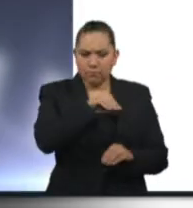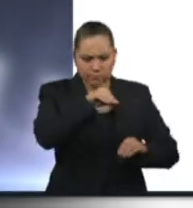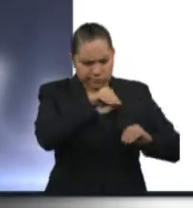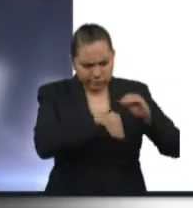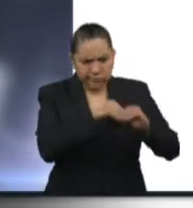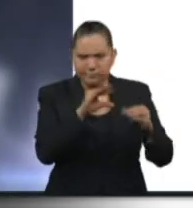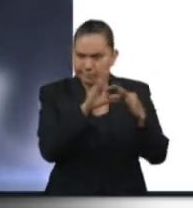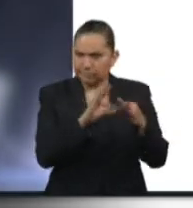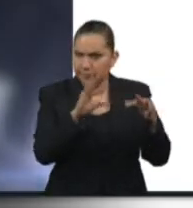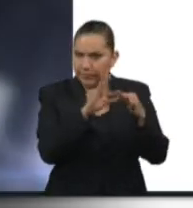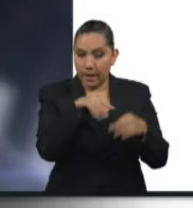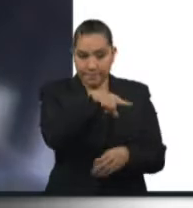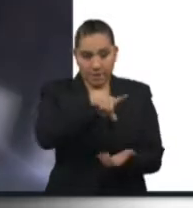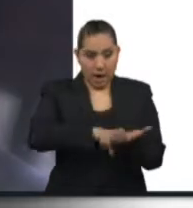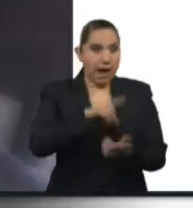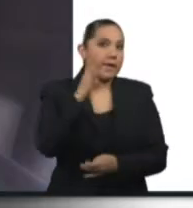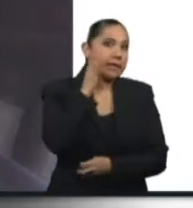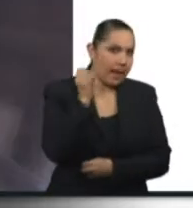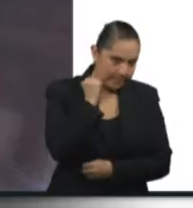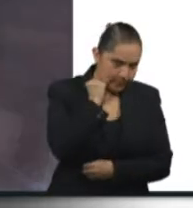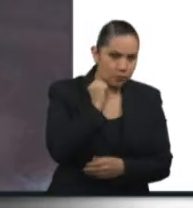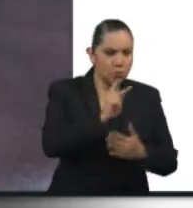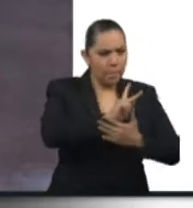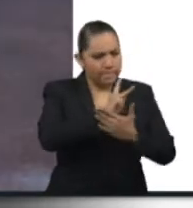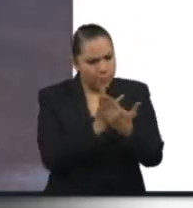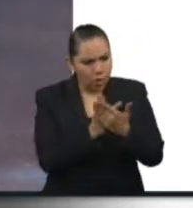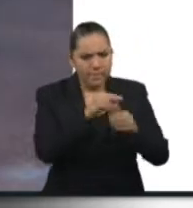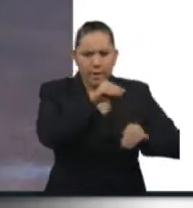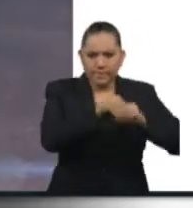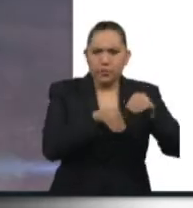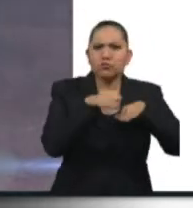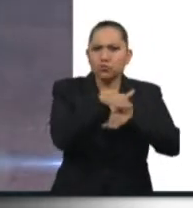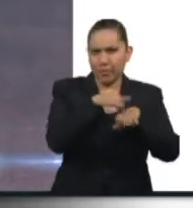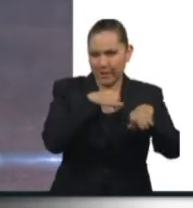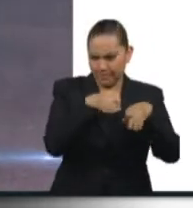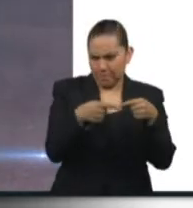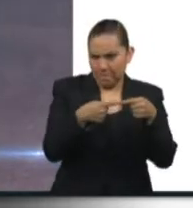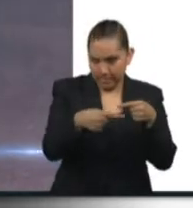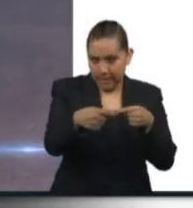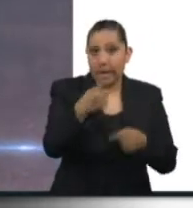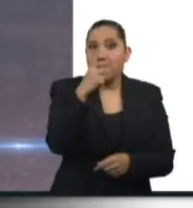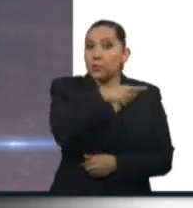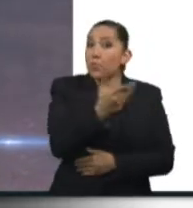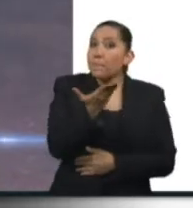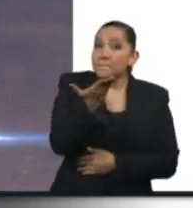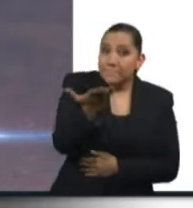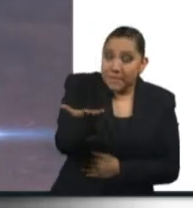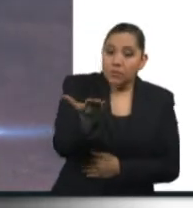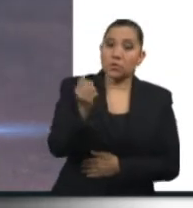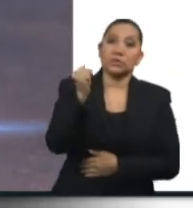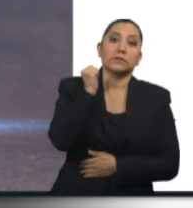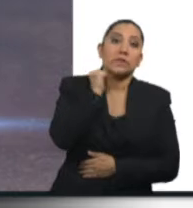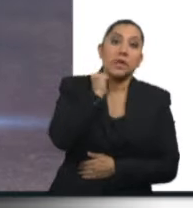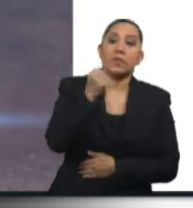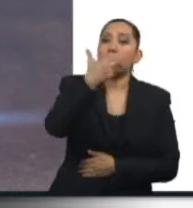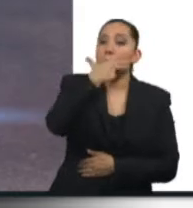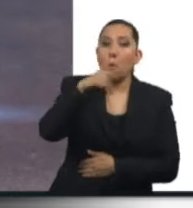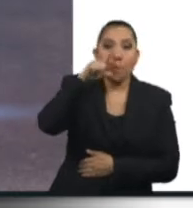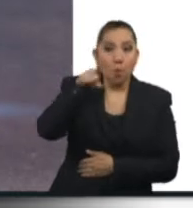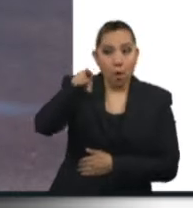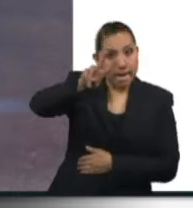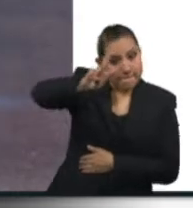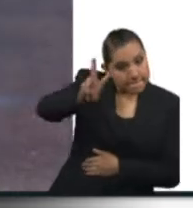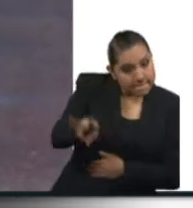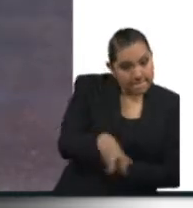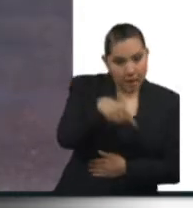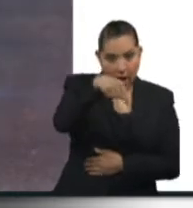Alta, exhorta a las senadoras y senadores a suspender sus actividades dentro del recinto y solo en caso de